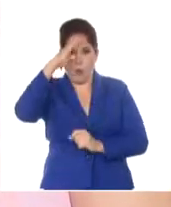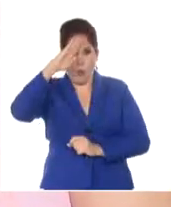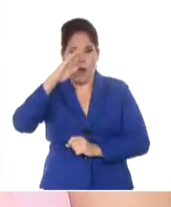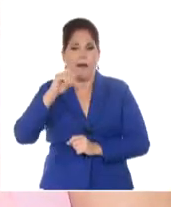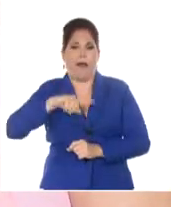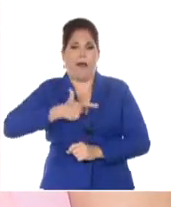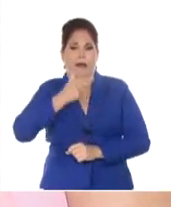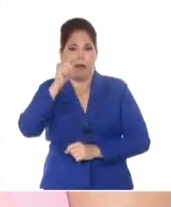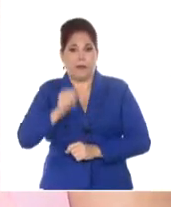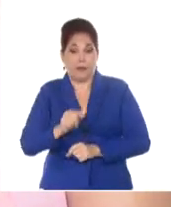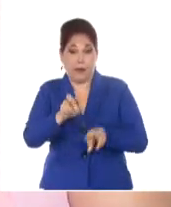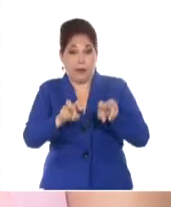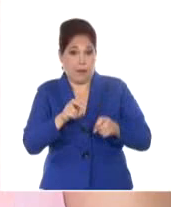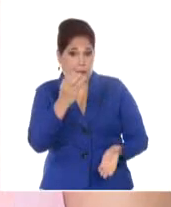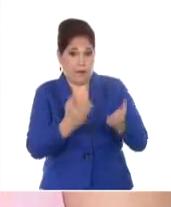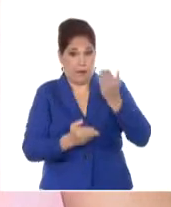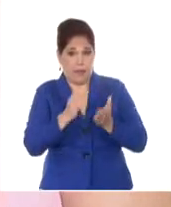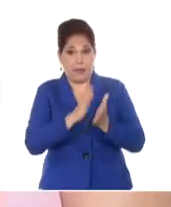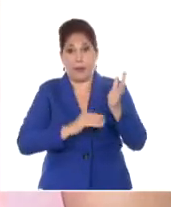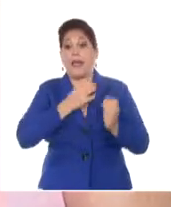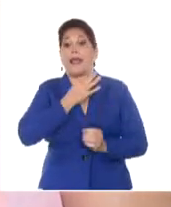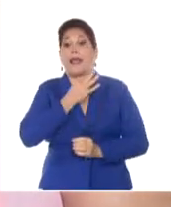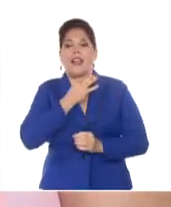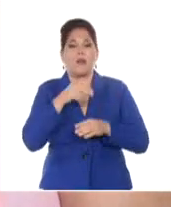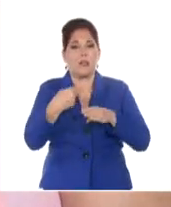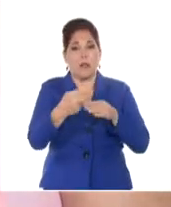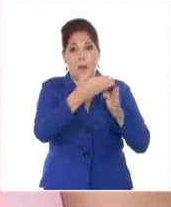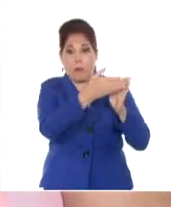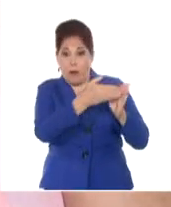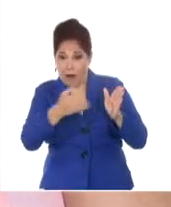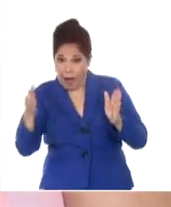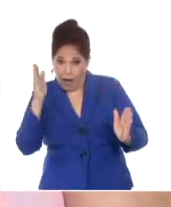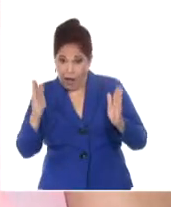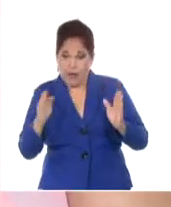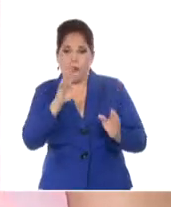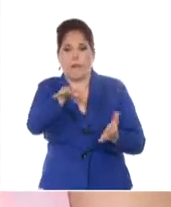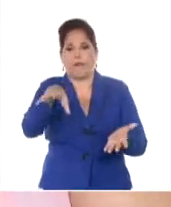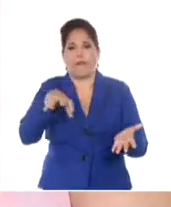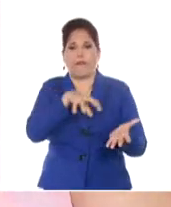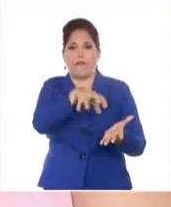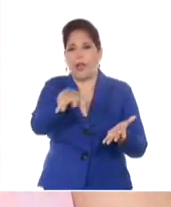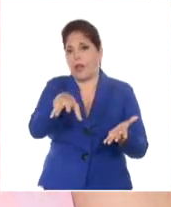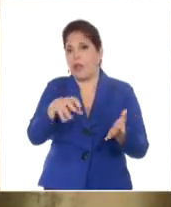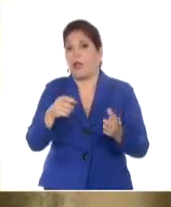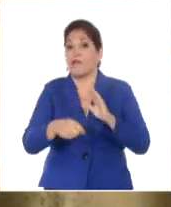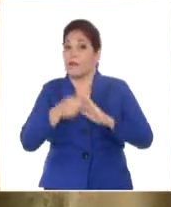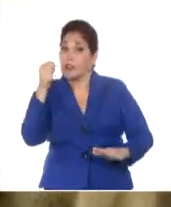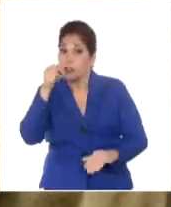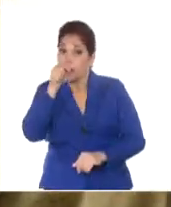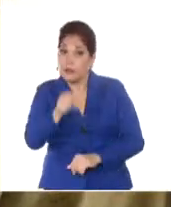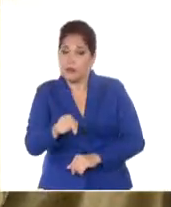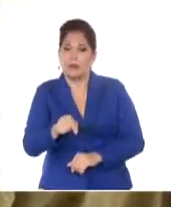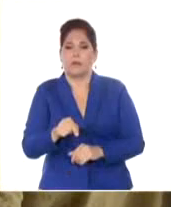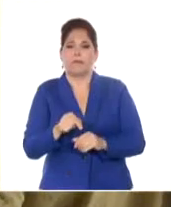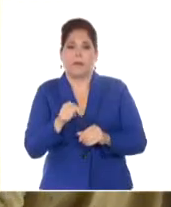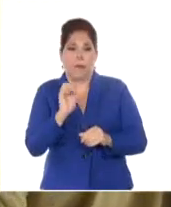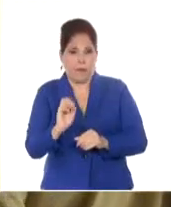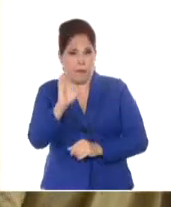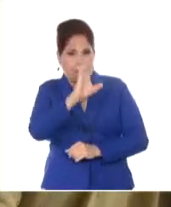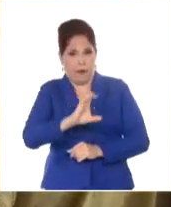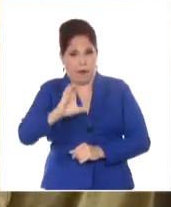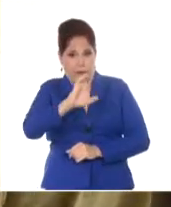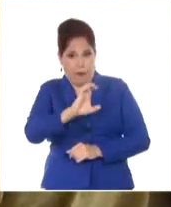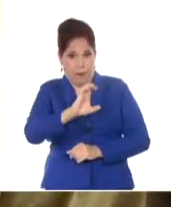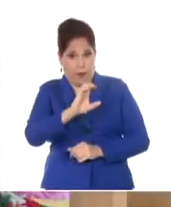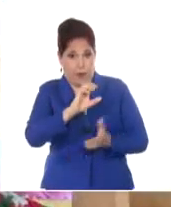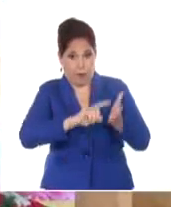de Balance del mes de enero desarrollar durante todo el año este tipo de trabajo, hacer ferias permanentes. La filial camagüeyana de la